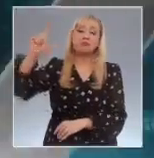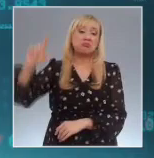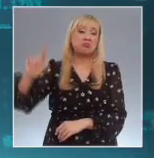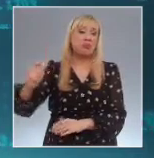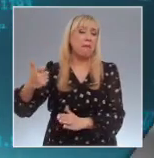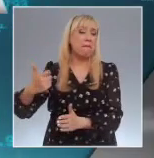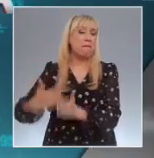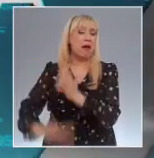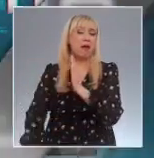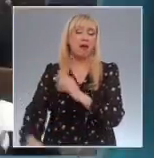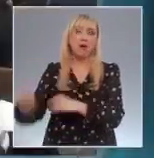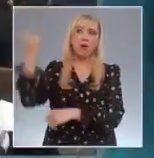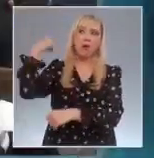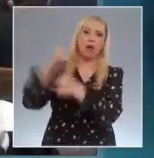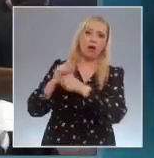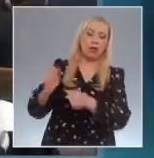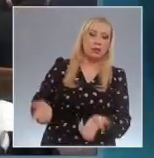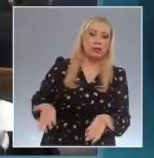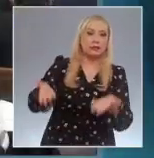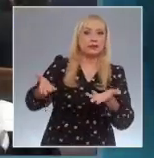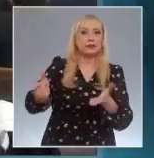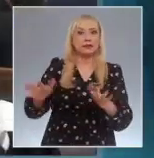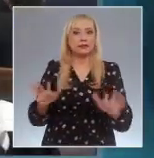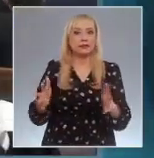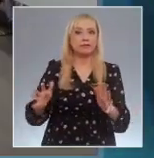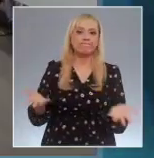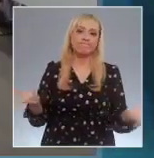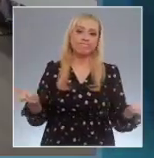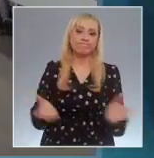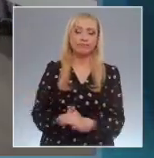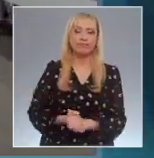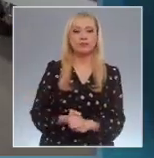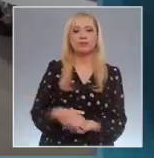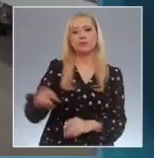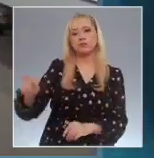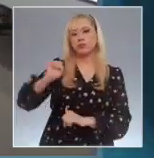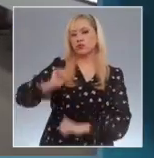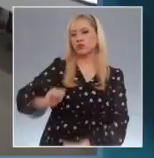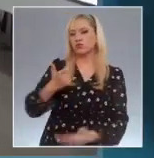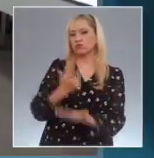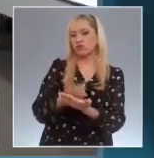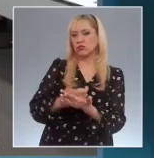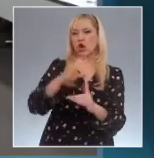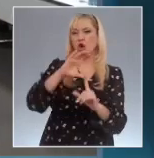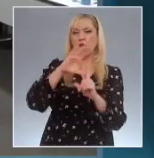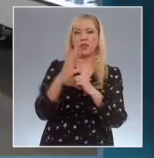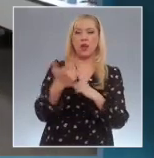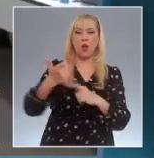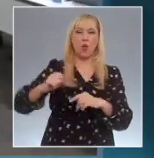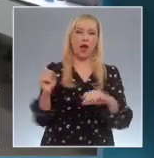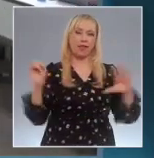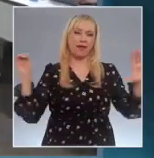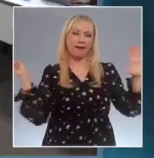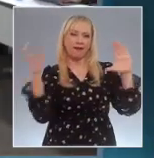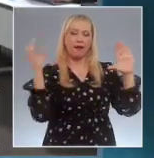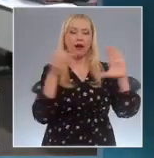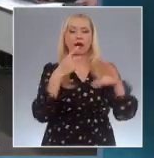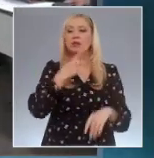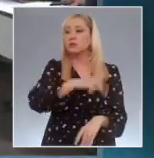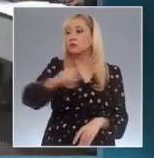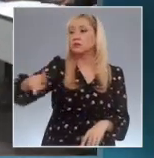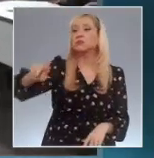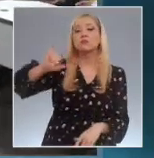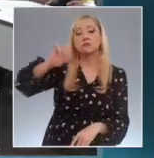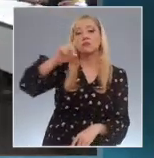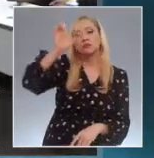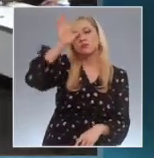pasado. El Comité de Política Monetaria de la Reserva Federal determinó por unanimidad mantener sus tasas